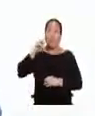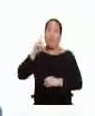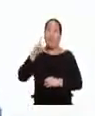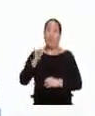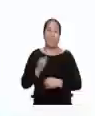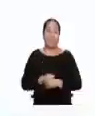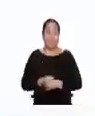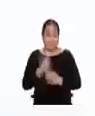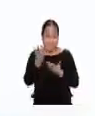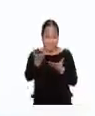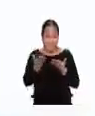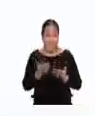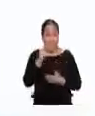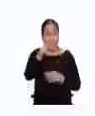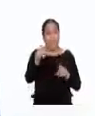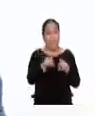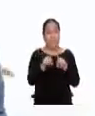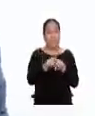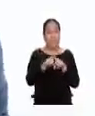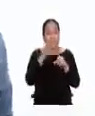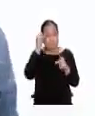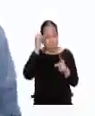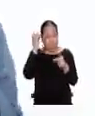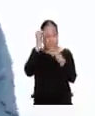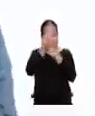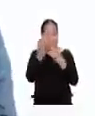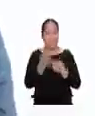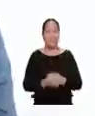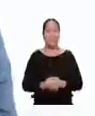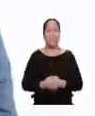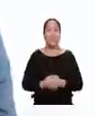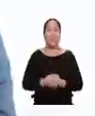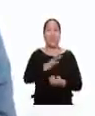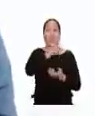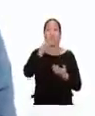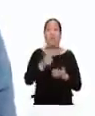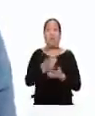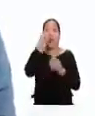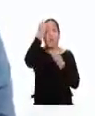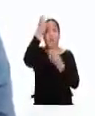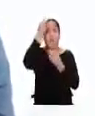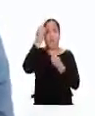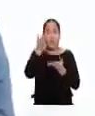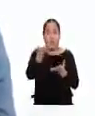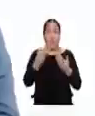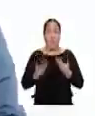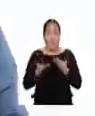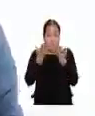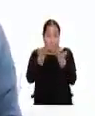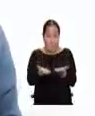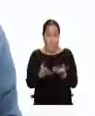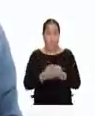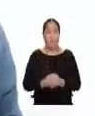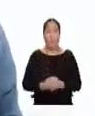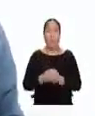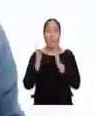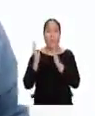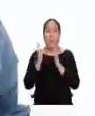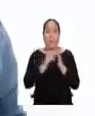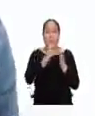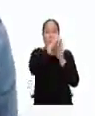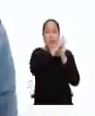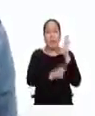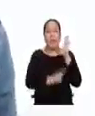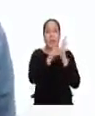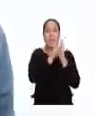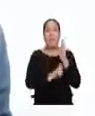Por eso te invito a realizar el siguiente reto. Con toda la información que has obtenido hoy, elabora un